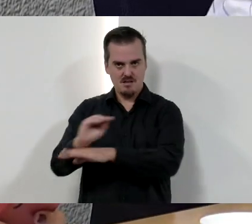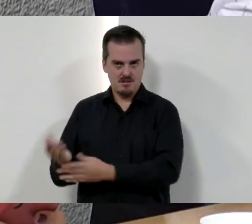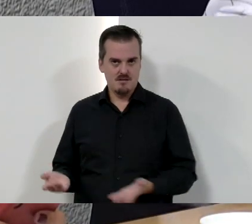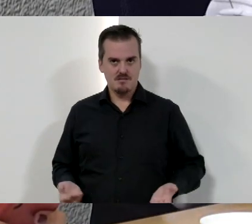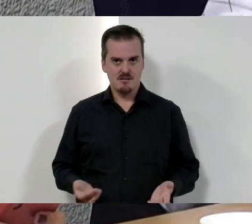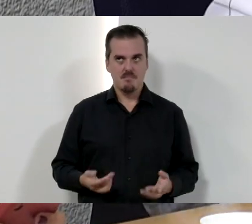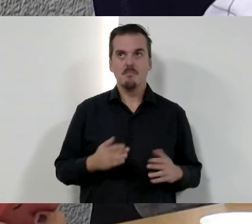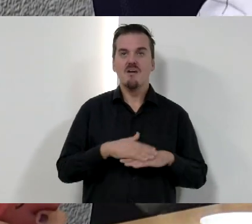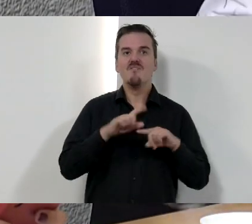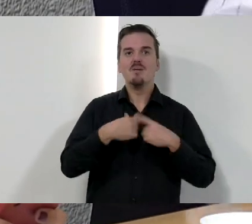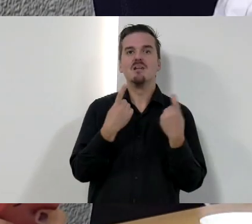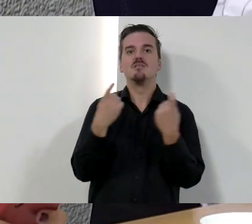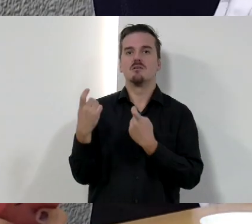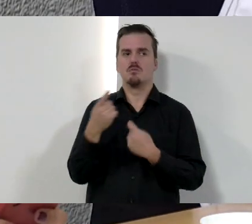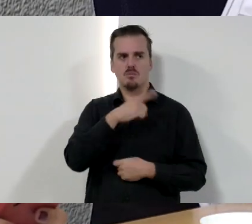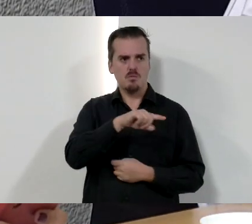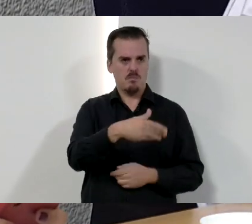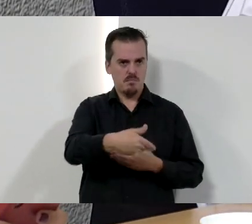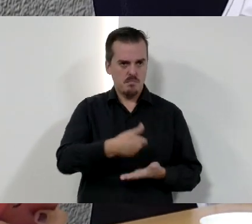¿Para quién están ustedes pidiendo ayudas?